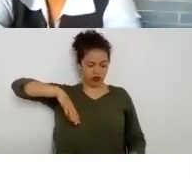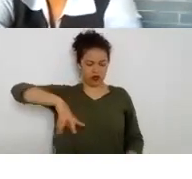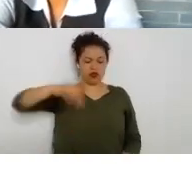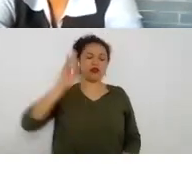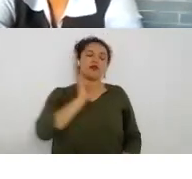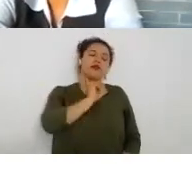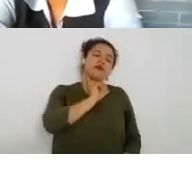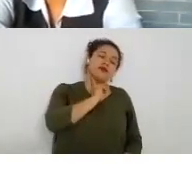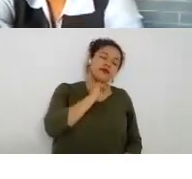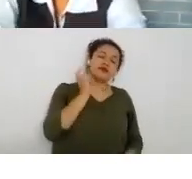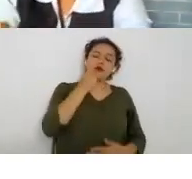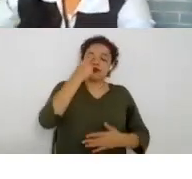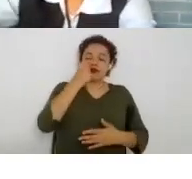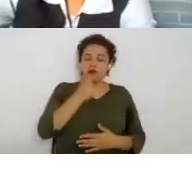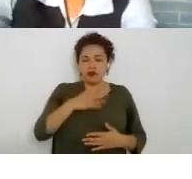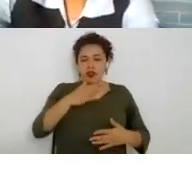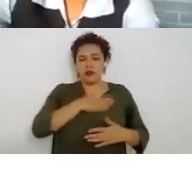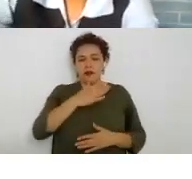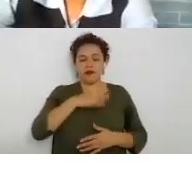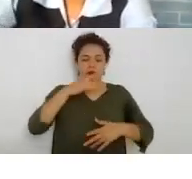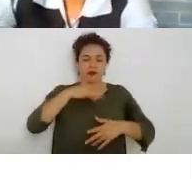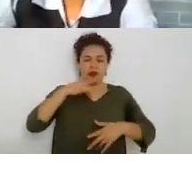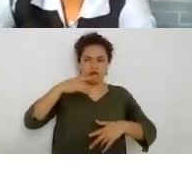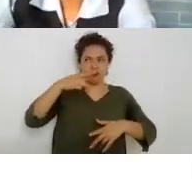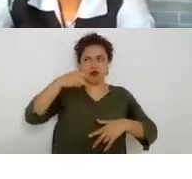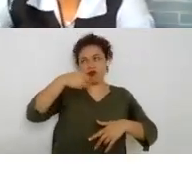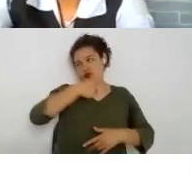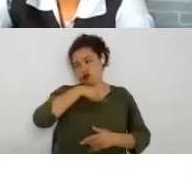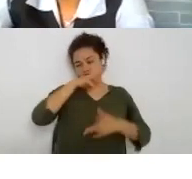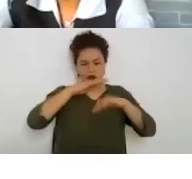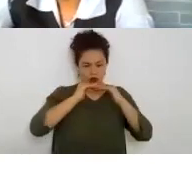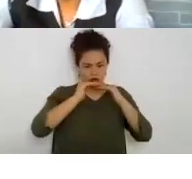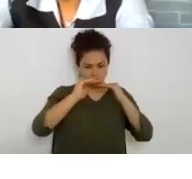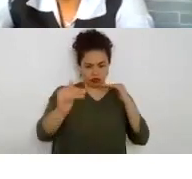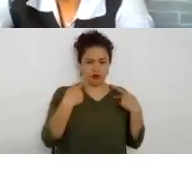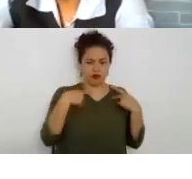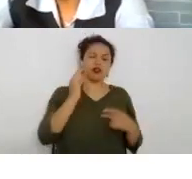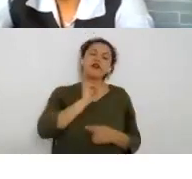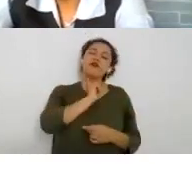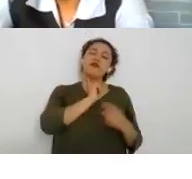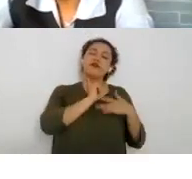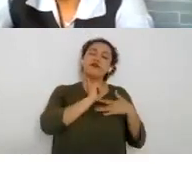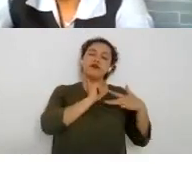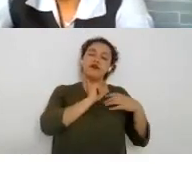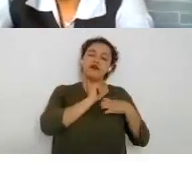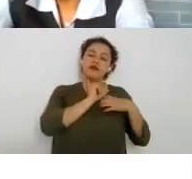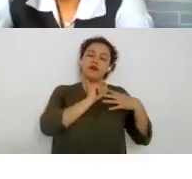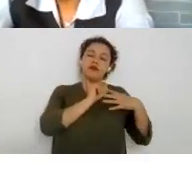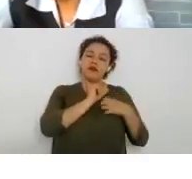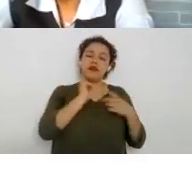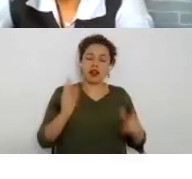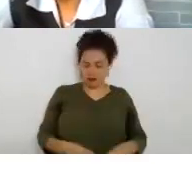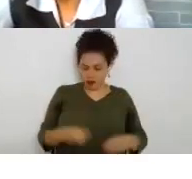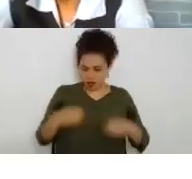¿de acuerdo? Pulso y respiración. ¿Por qué? Porque si la persona tiene pulso, entonces me indica que esa persona tiene vida y puede preservar esa